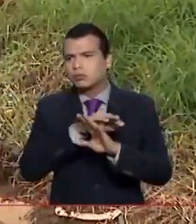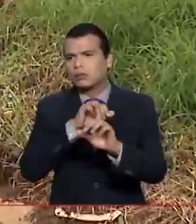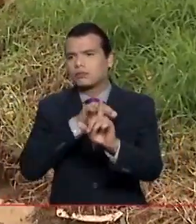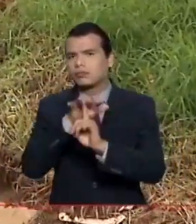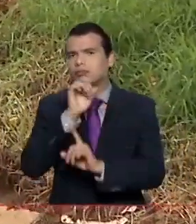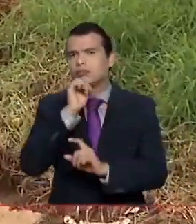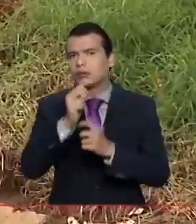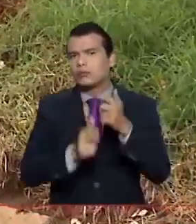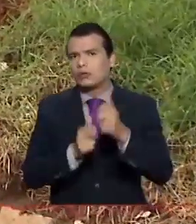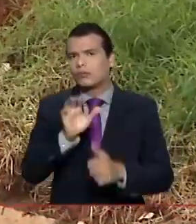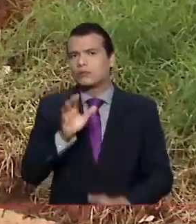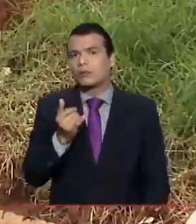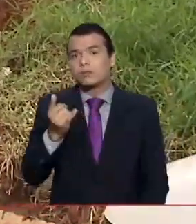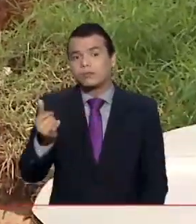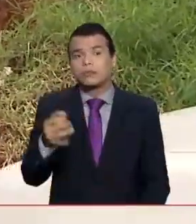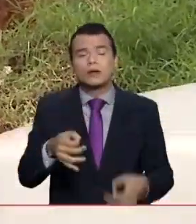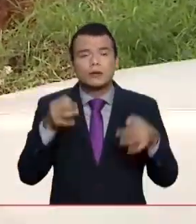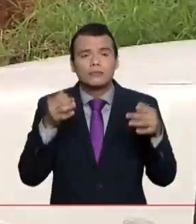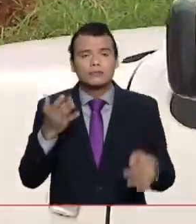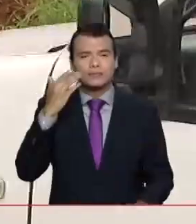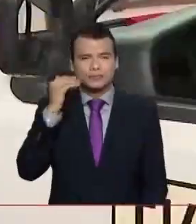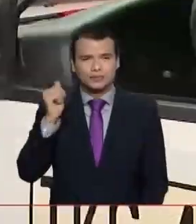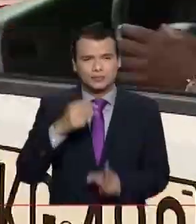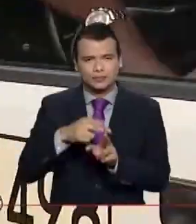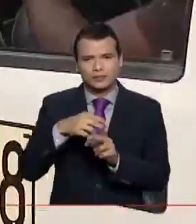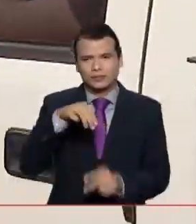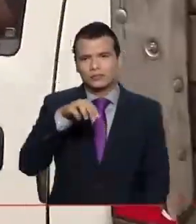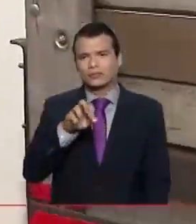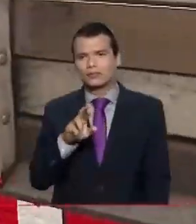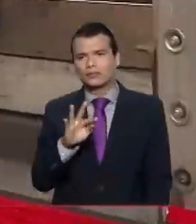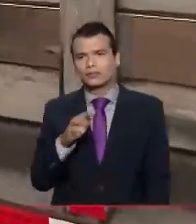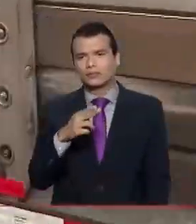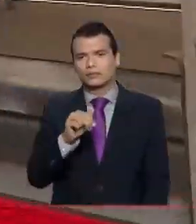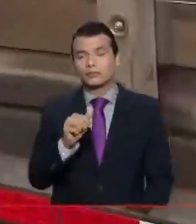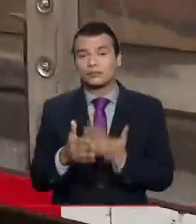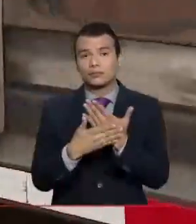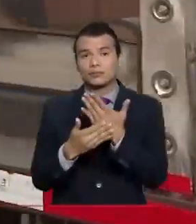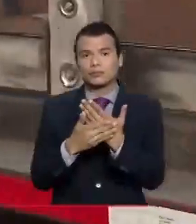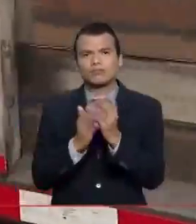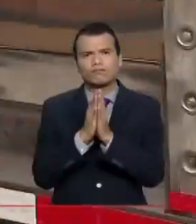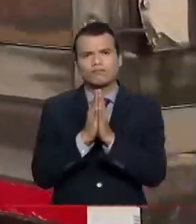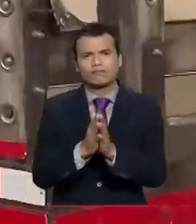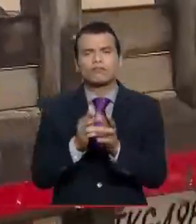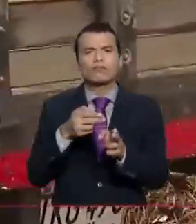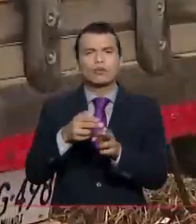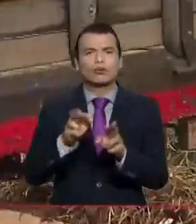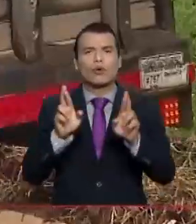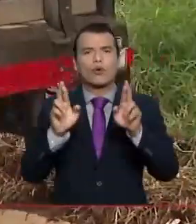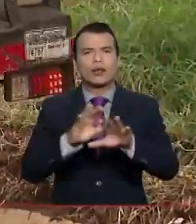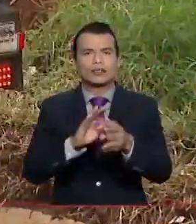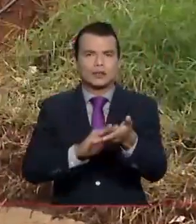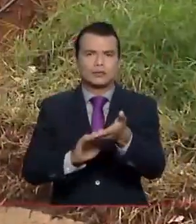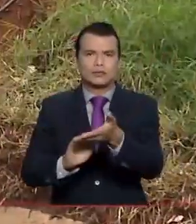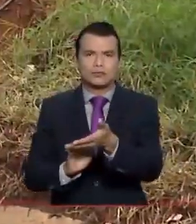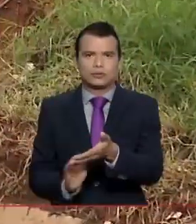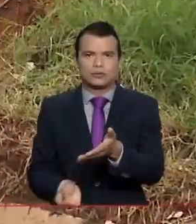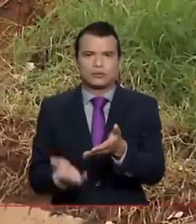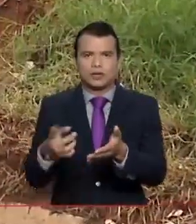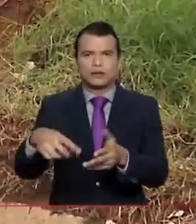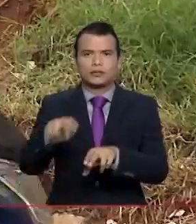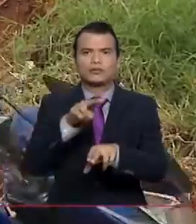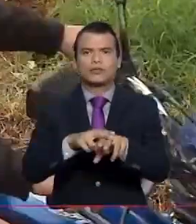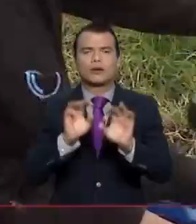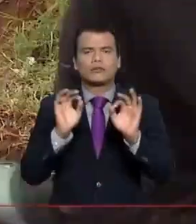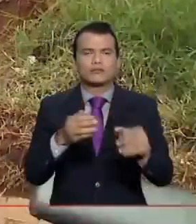este sector. Por eso, como lo decía Marta, el llamado es para que les den una pronta solución y ellos puedan volver a la normalidad en la